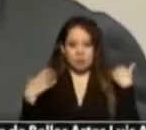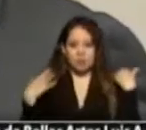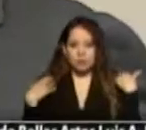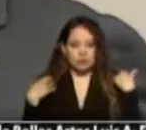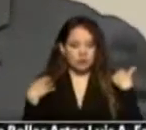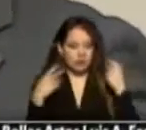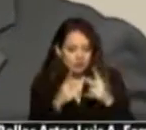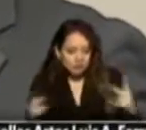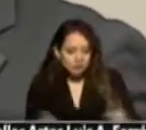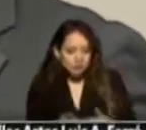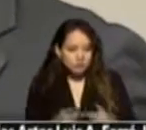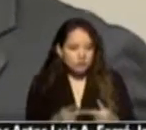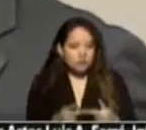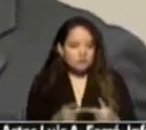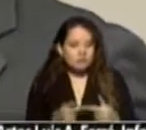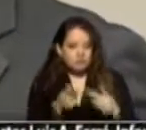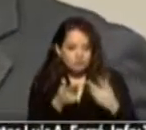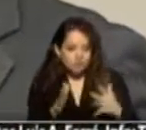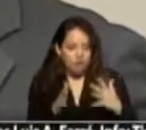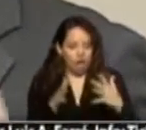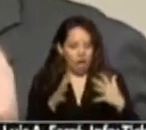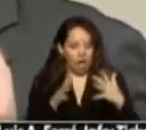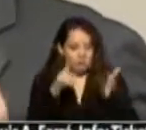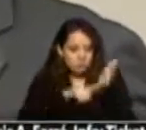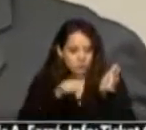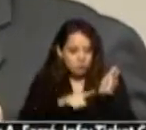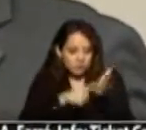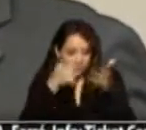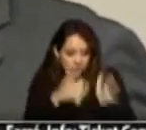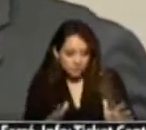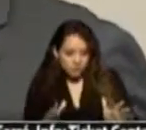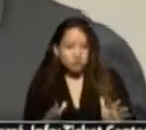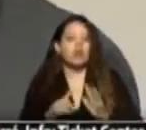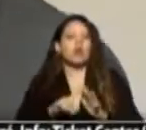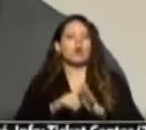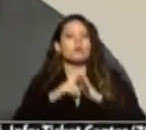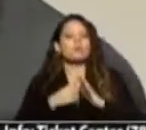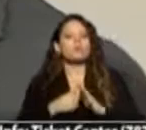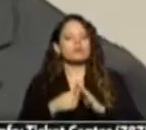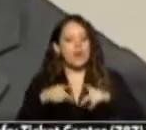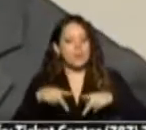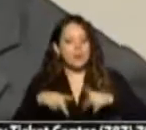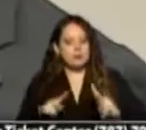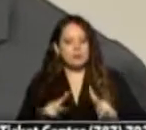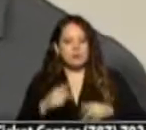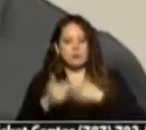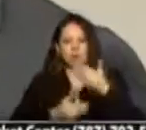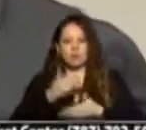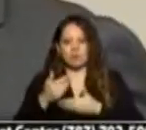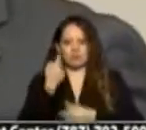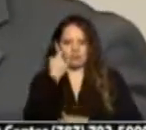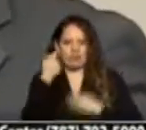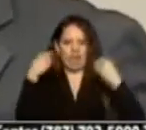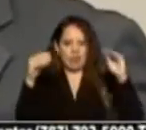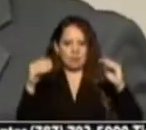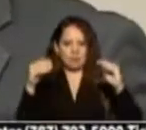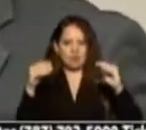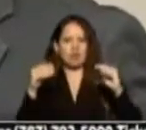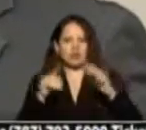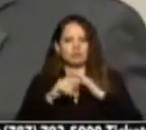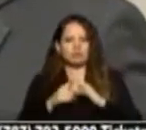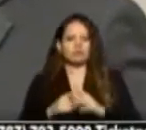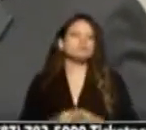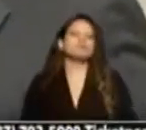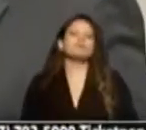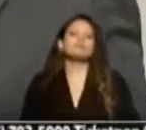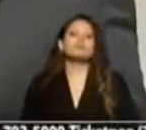se tiene todo eso, pues entonces se inicia el proceso formal de permiso, que fue el que empezó el 16 de abril. Pero yo creo que es que hay todavía mucha suspicacia